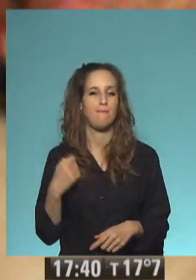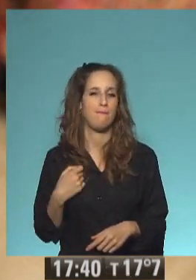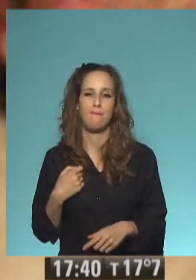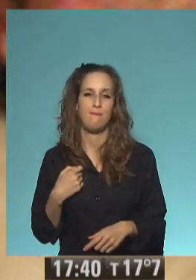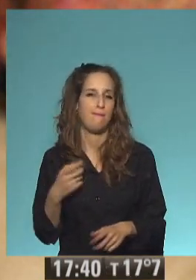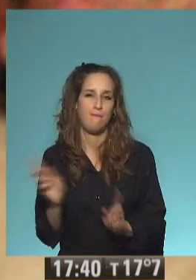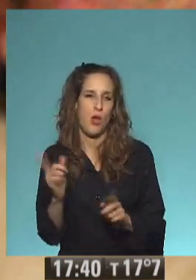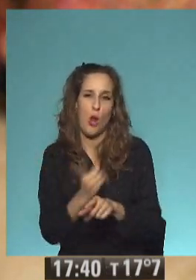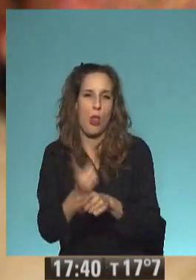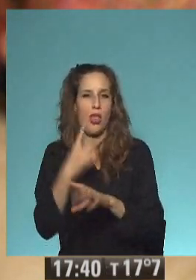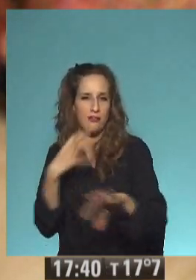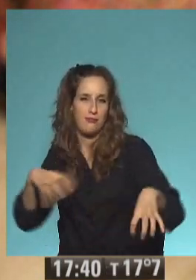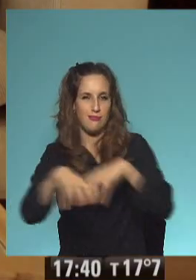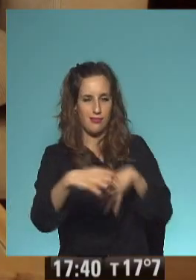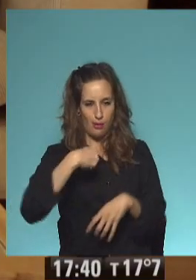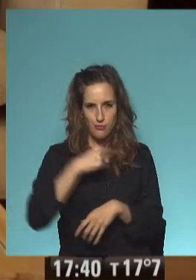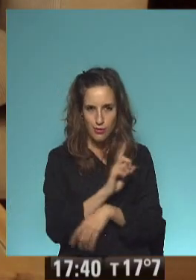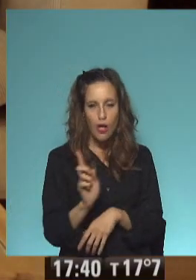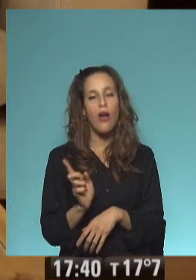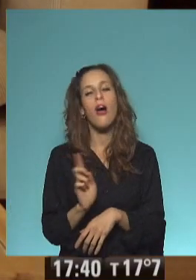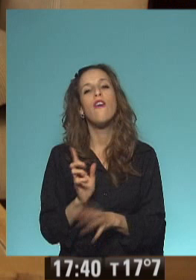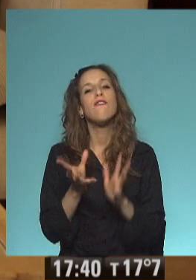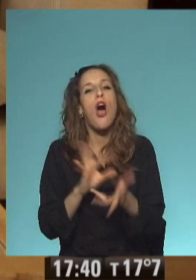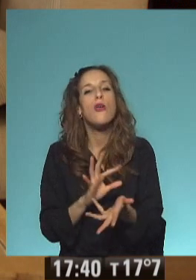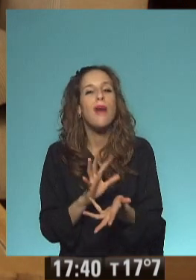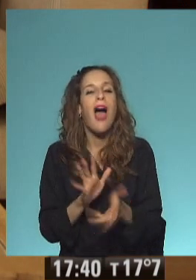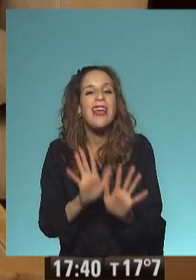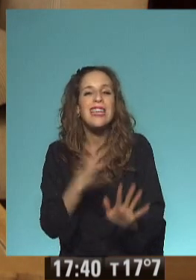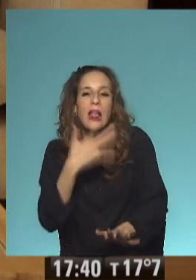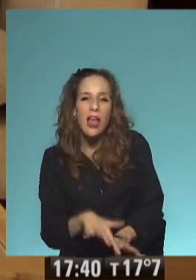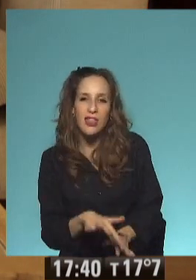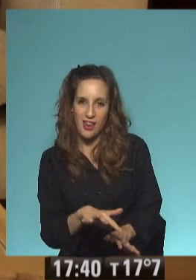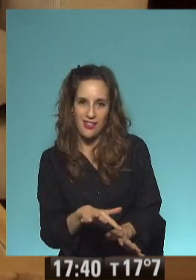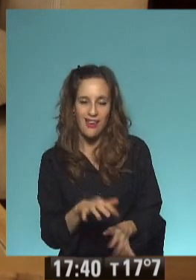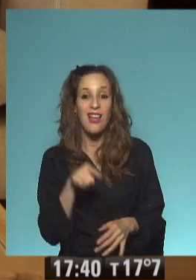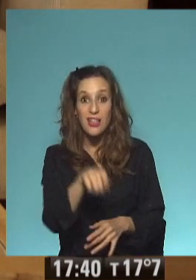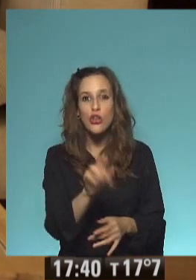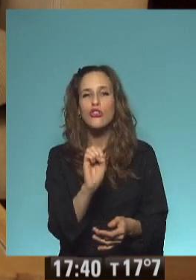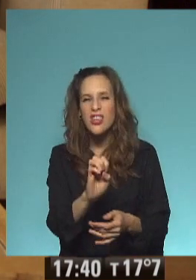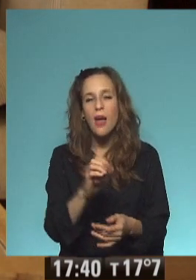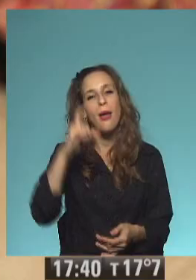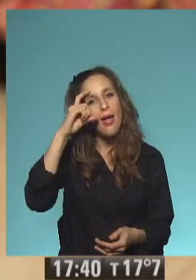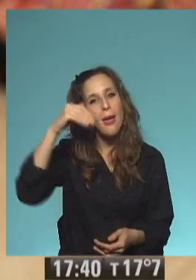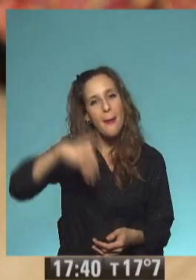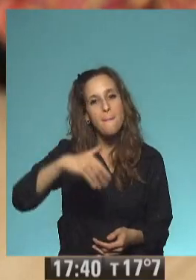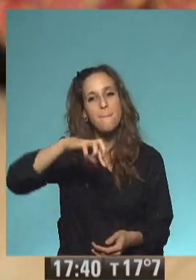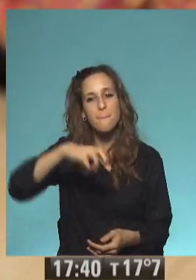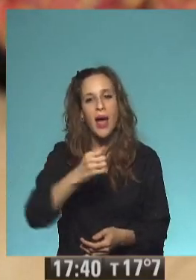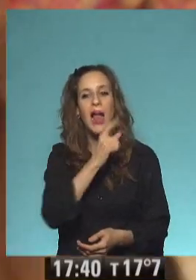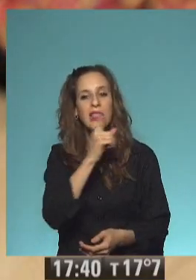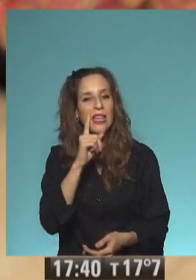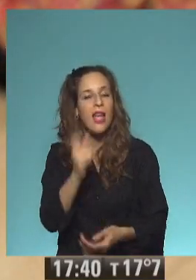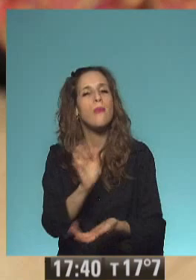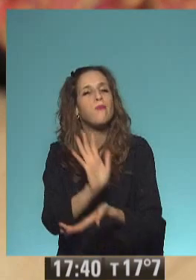entran. Es una forma de comprender lo que le está pasando y se llama empatía.